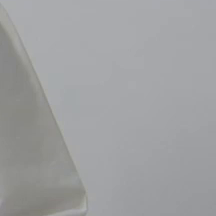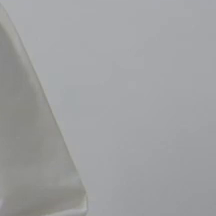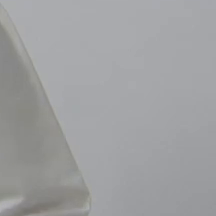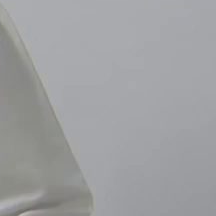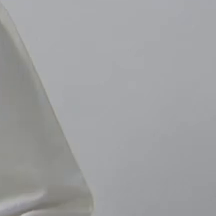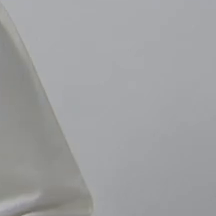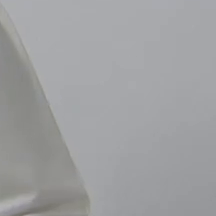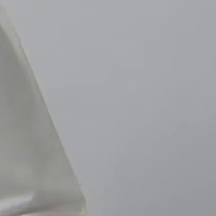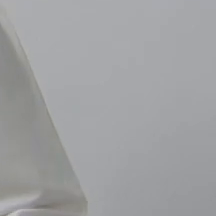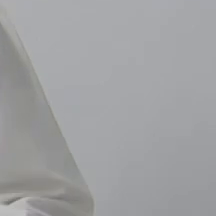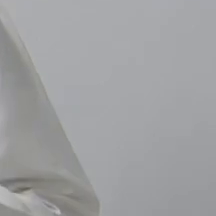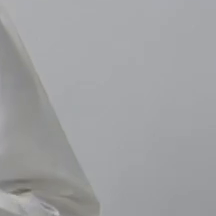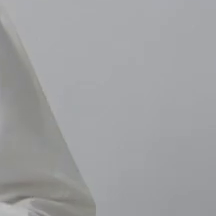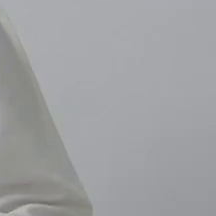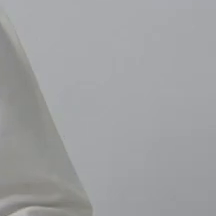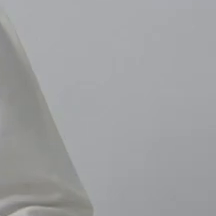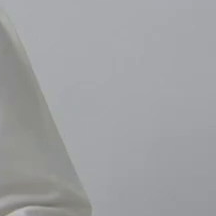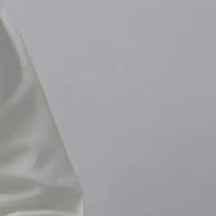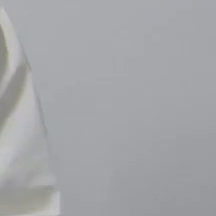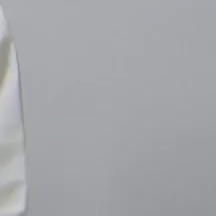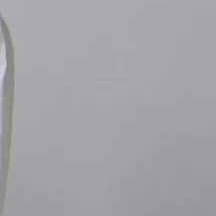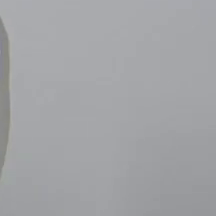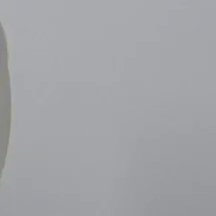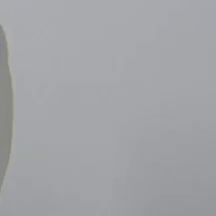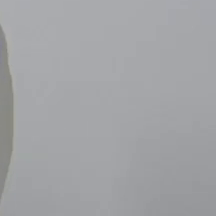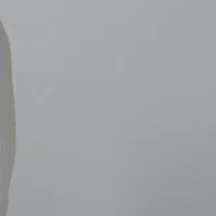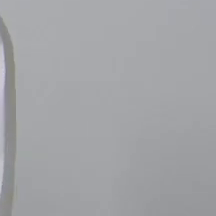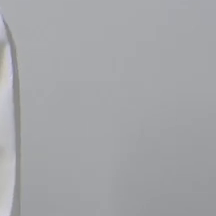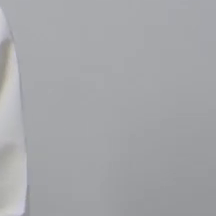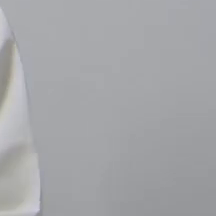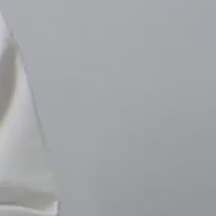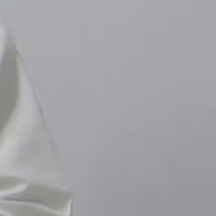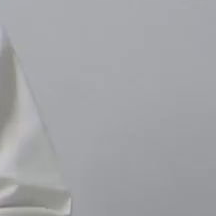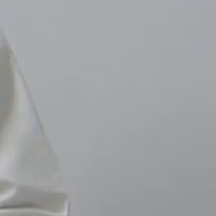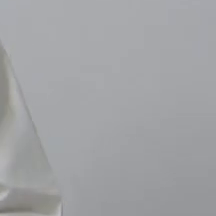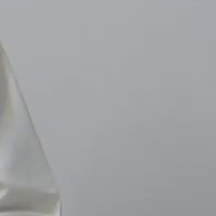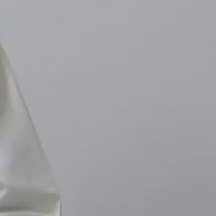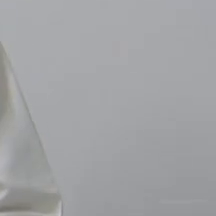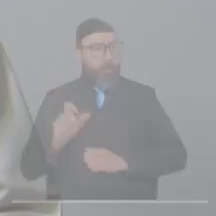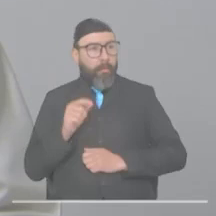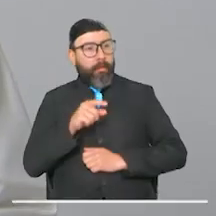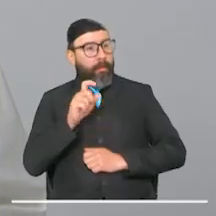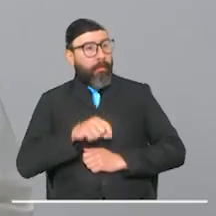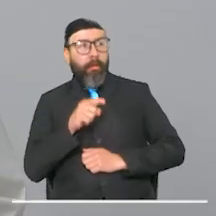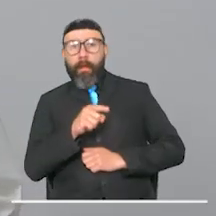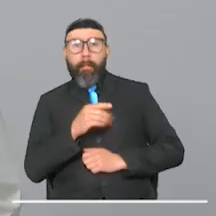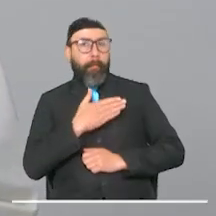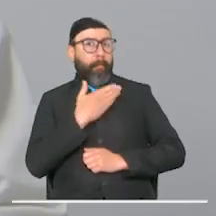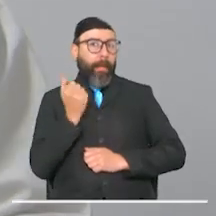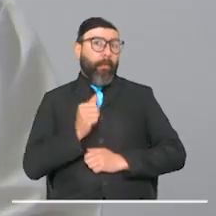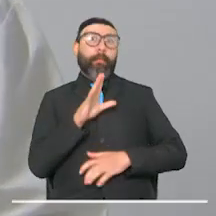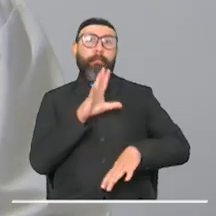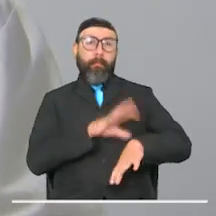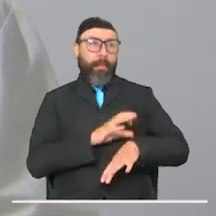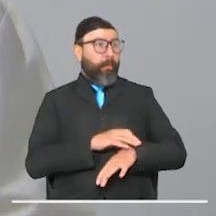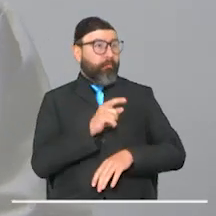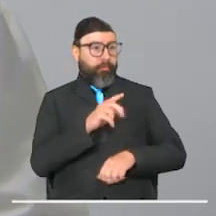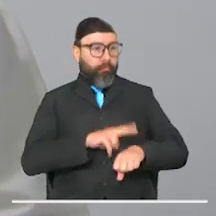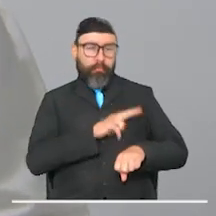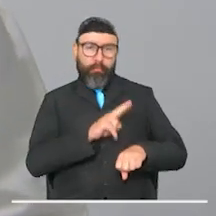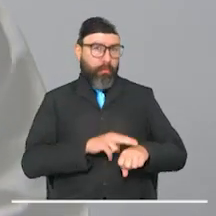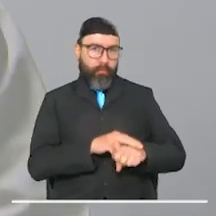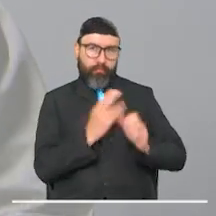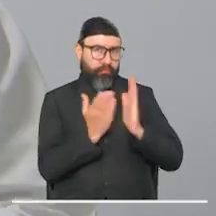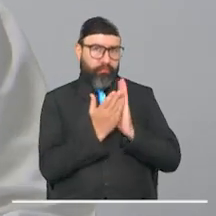siempre hemos dicho el mejor médico alternativo tiene que ser el mejor médico ortodoxo y tenemos formación médica